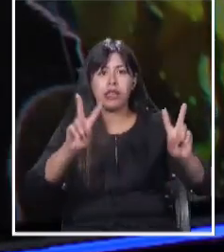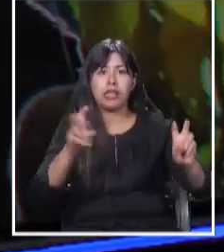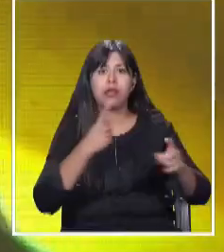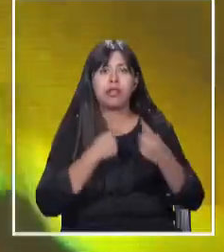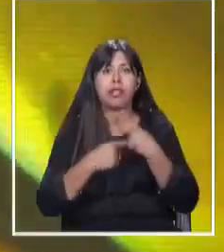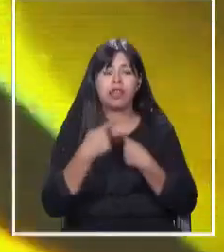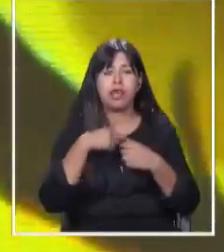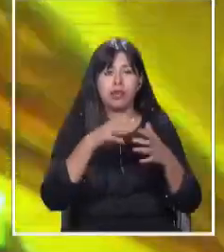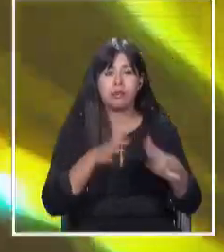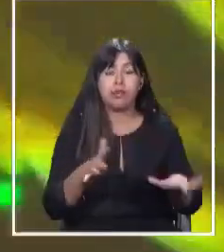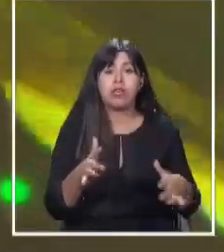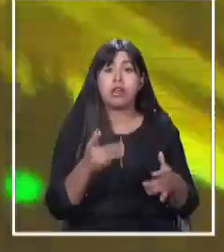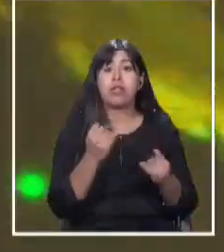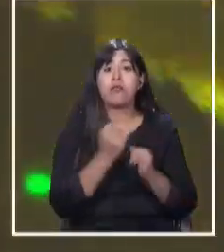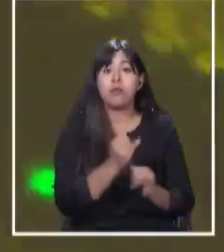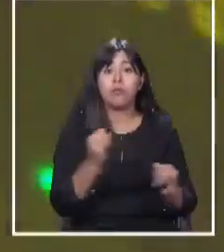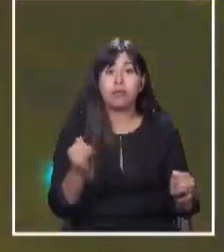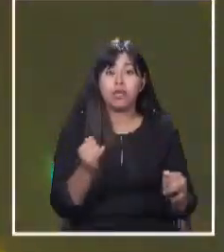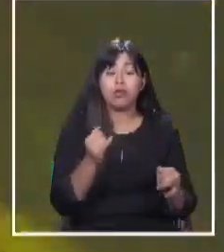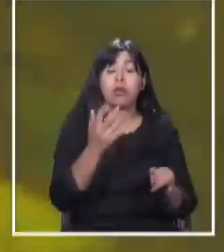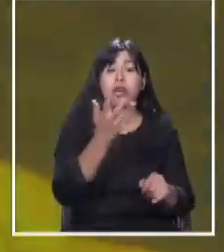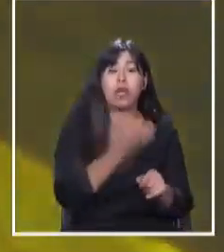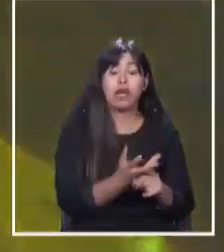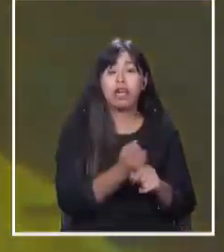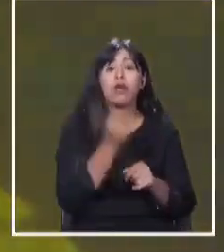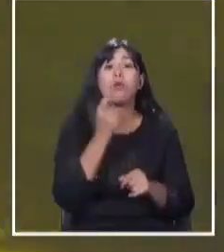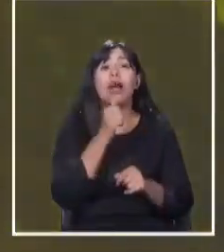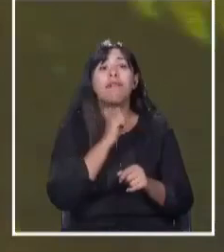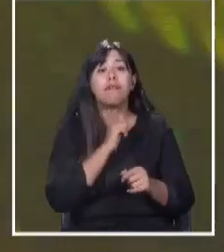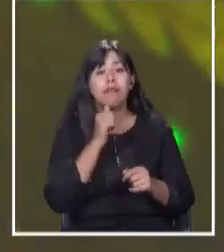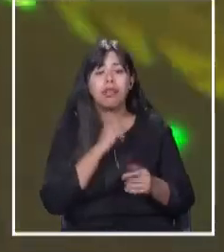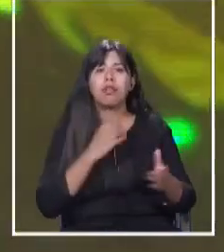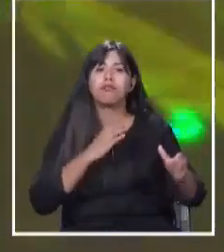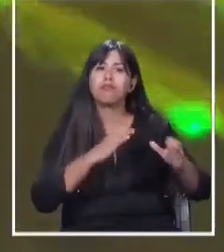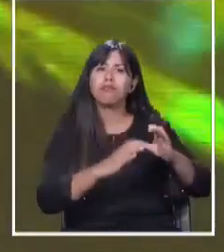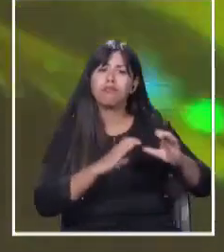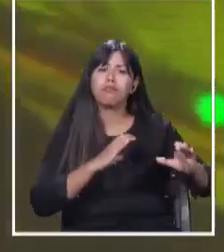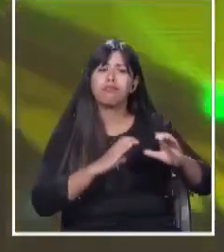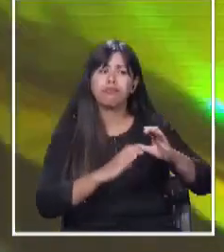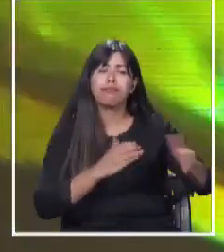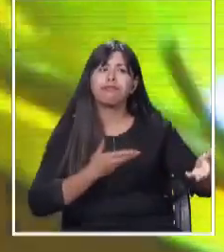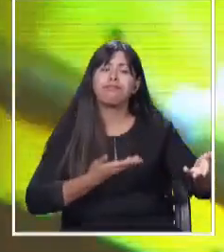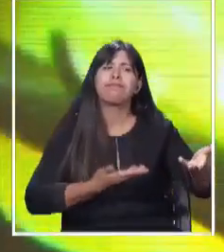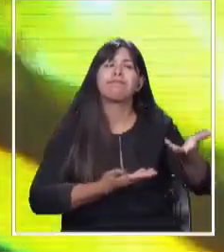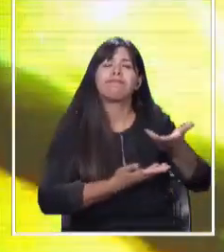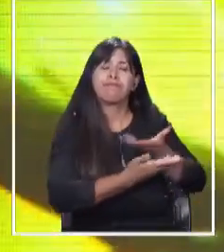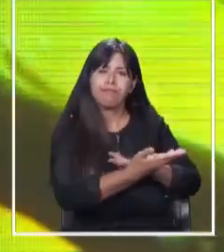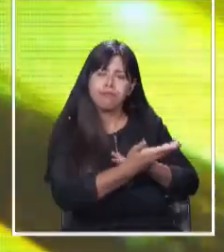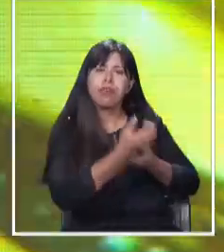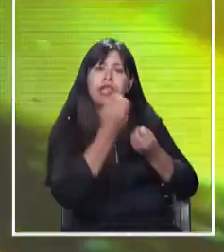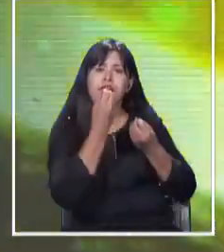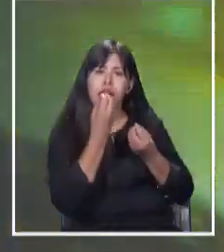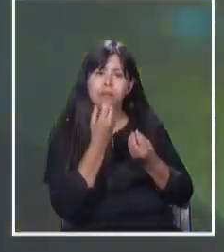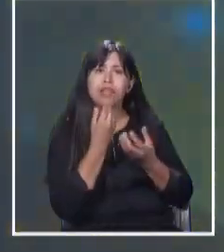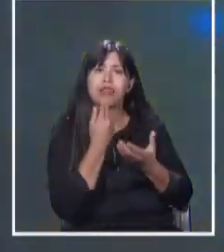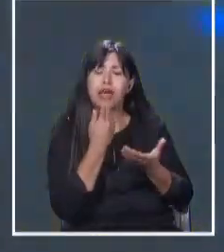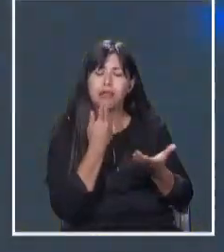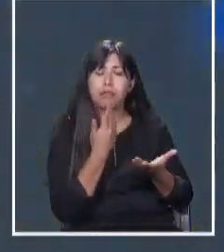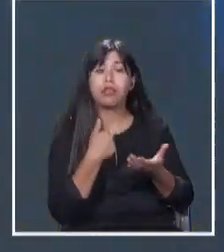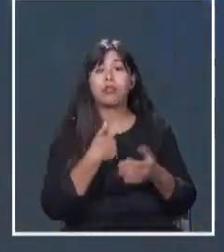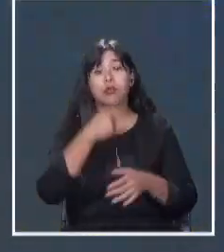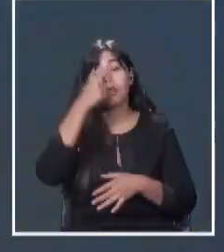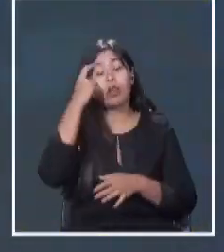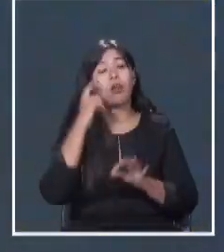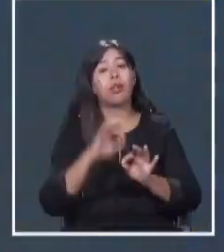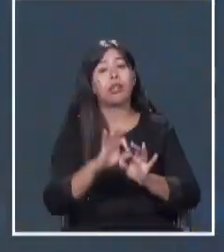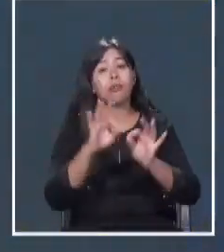qué información complementaria falta y tener esta conversación bidireccional todo el tiempo, poder aprender. Entonces creo que la educación